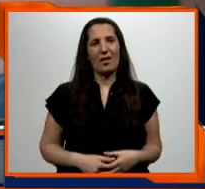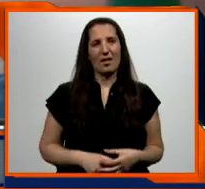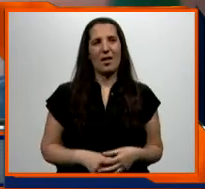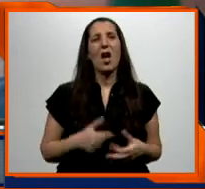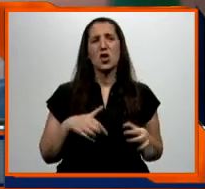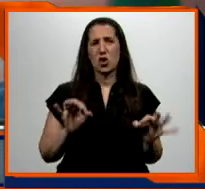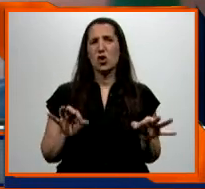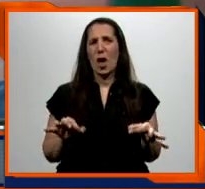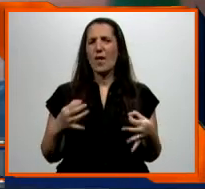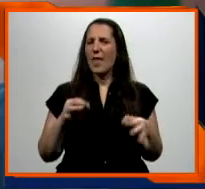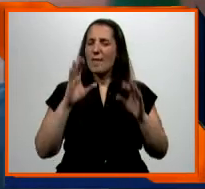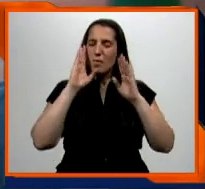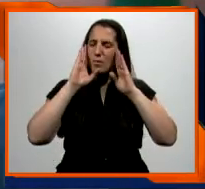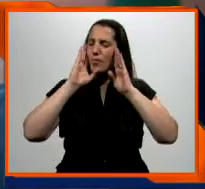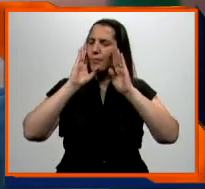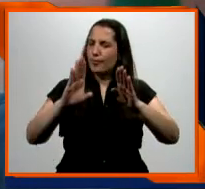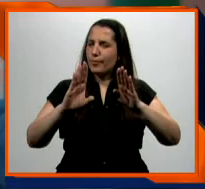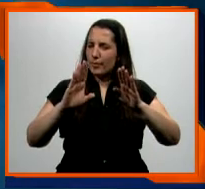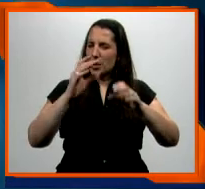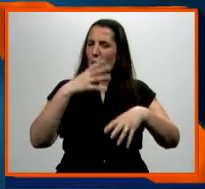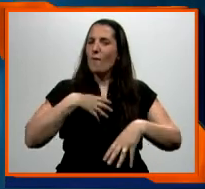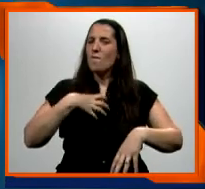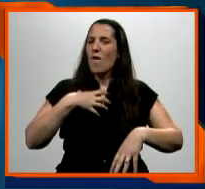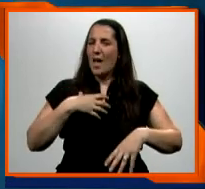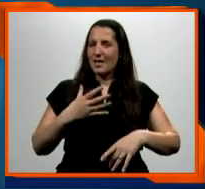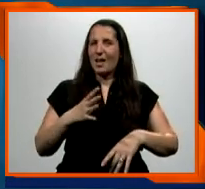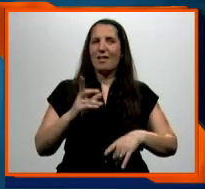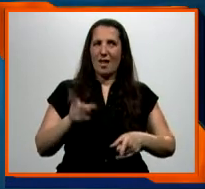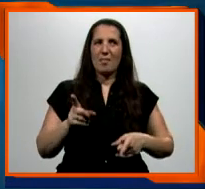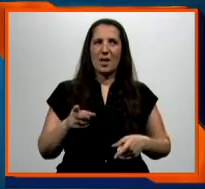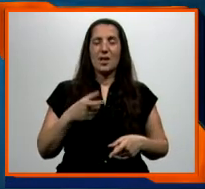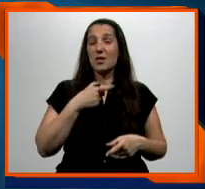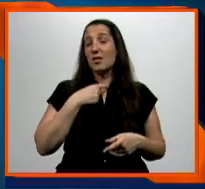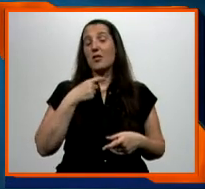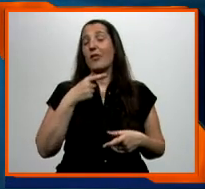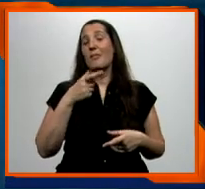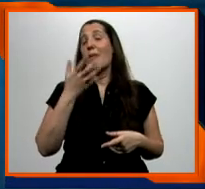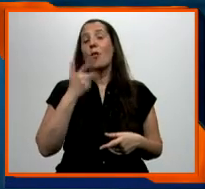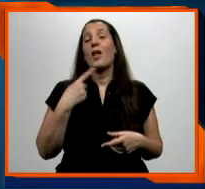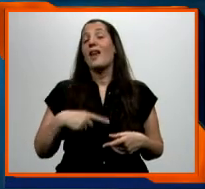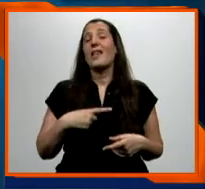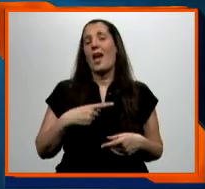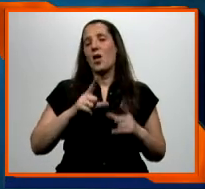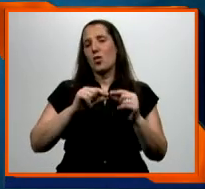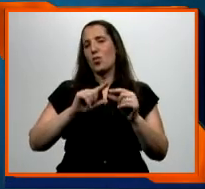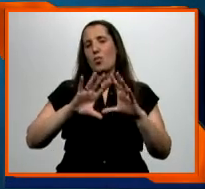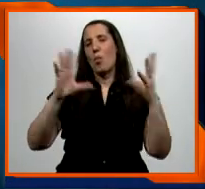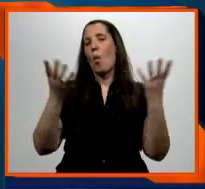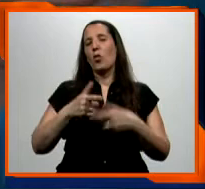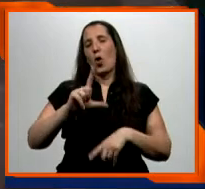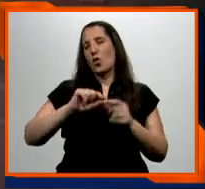Yo sabía que tenía que estar enfocado y tenía que confiar en el trabajo que venía haciendo. La máxima aspiración sin duda es el número uno, llegar al número uno del